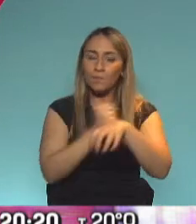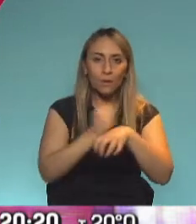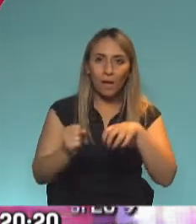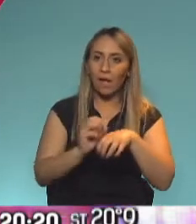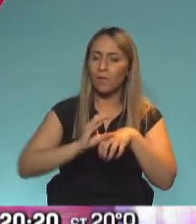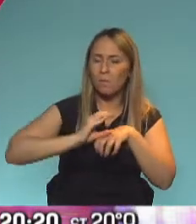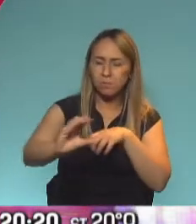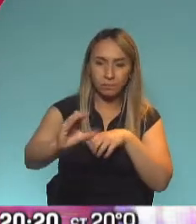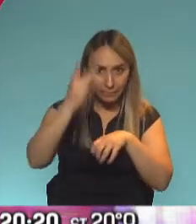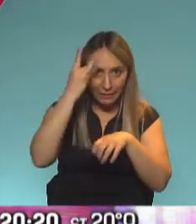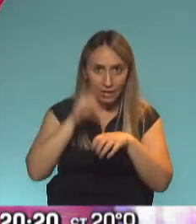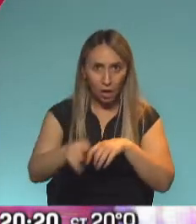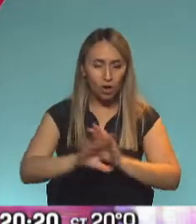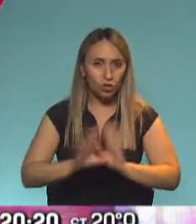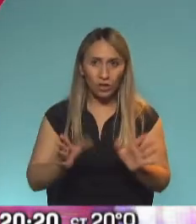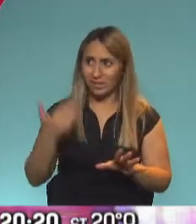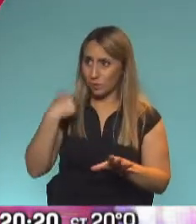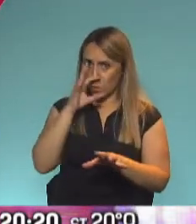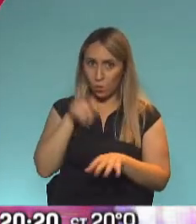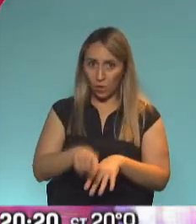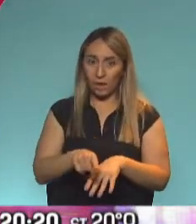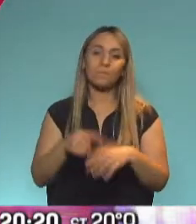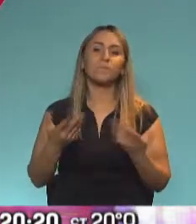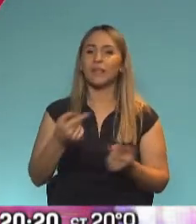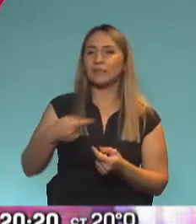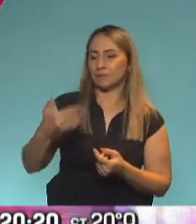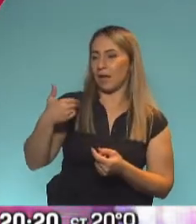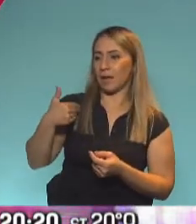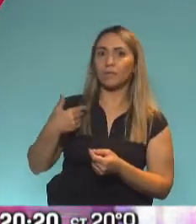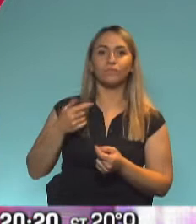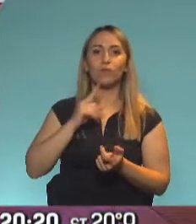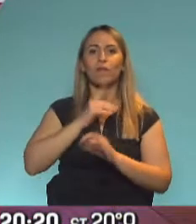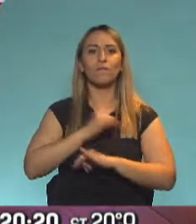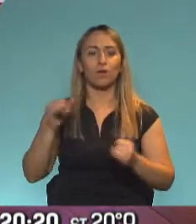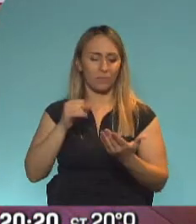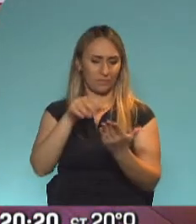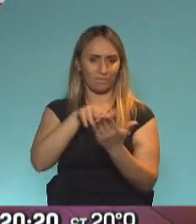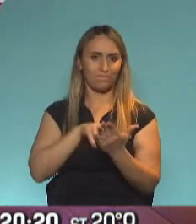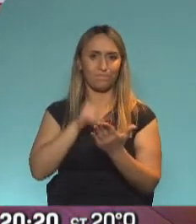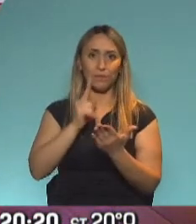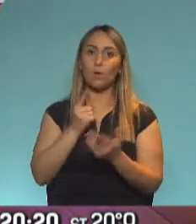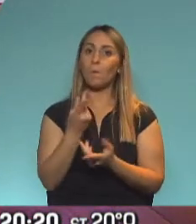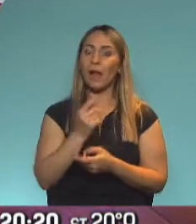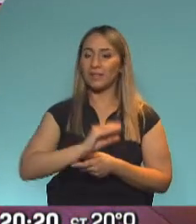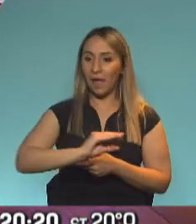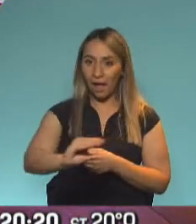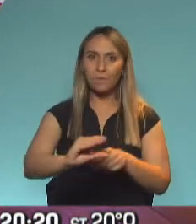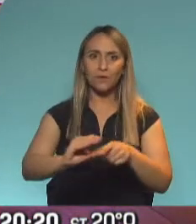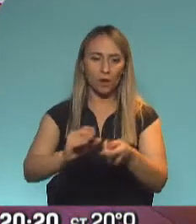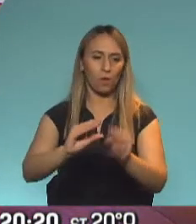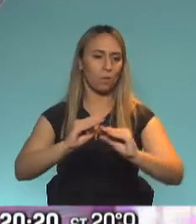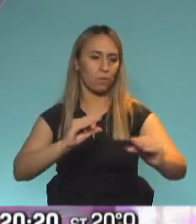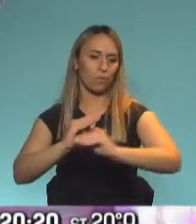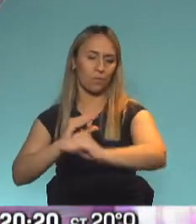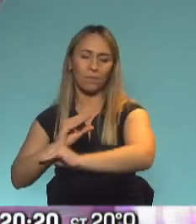el fondo, ya semanas atrás, determinó en un informe que la administración de ese dinero fue mal usada. ¿Por qué? Porque básicamente